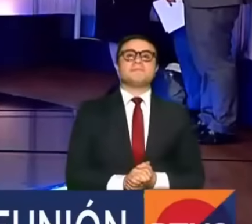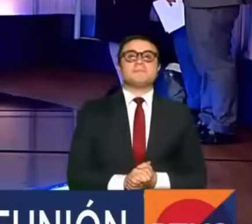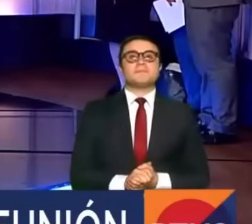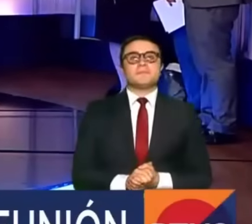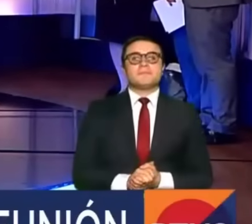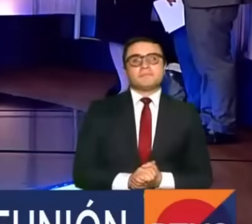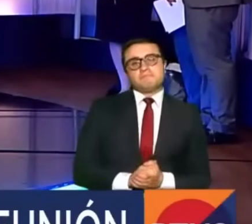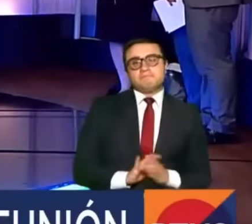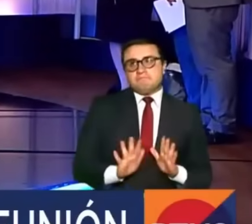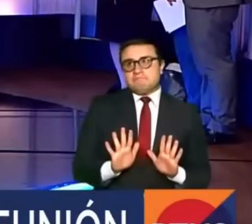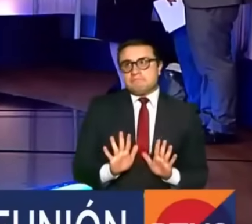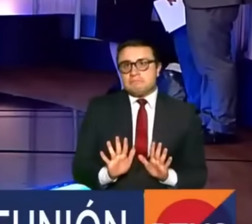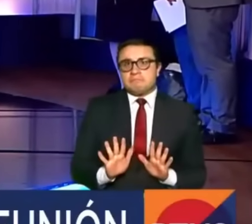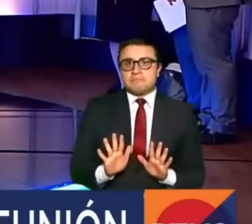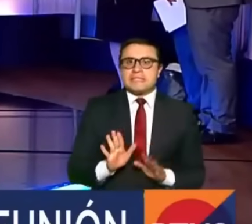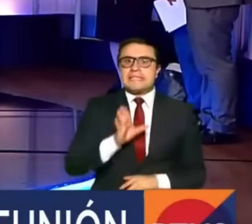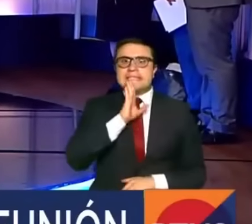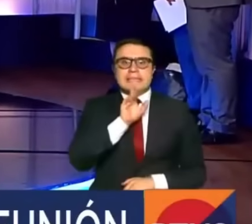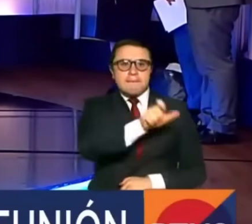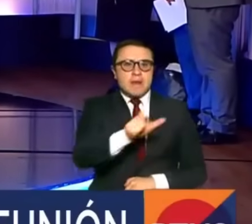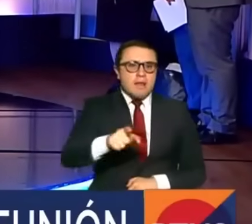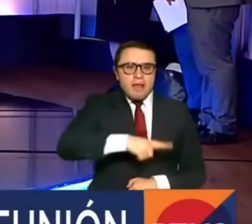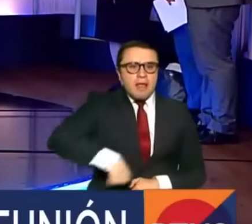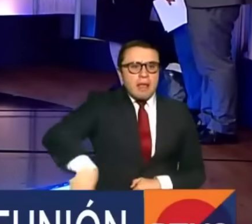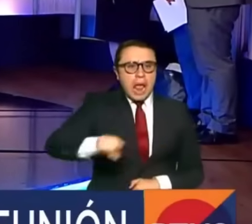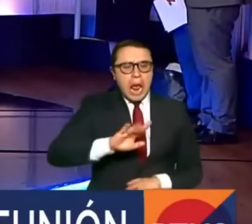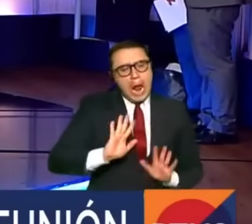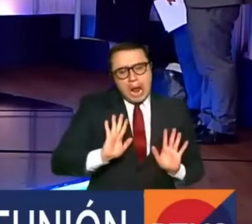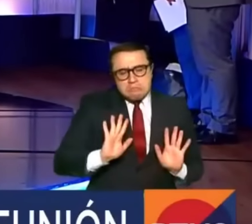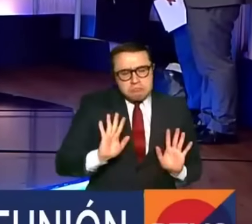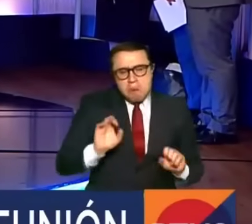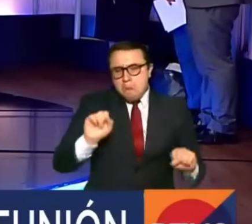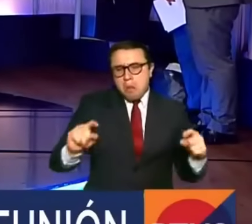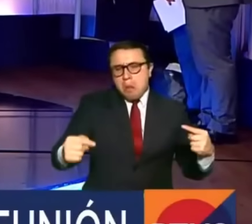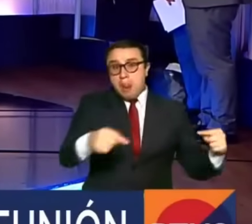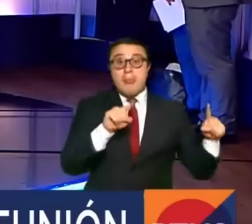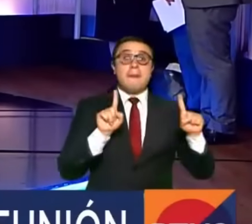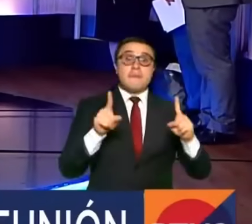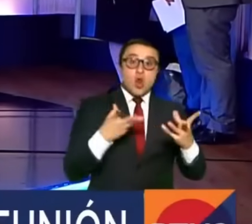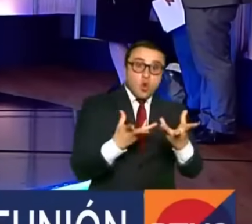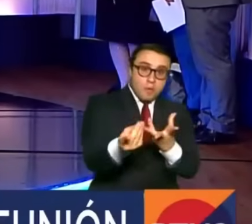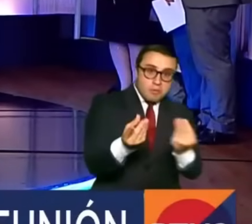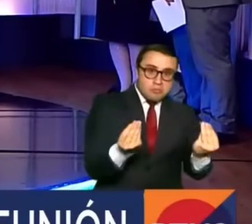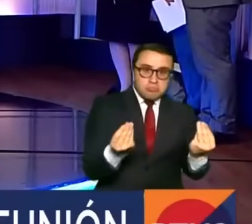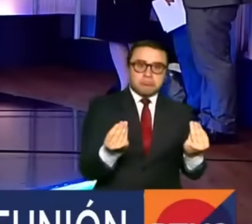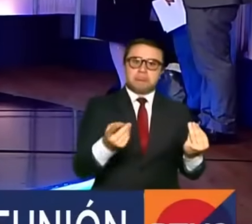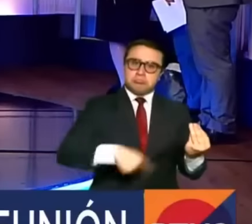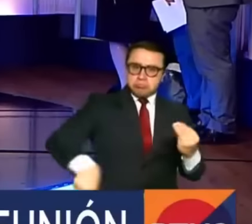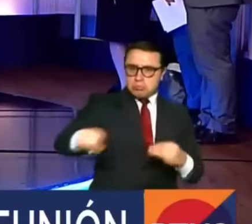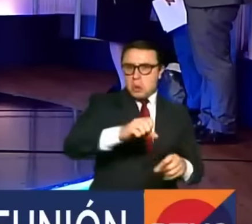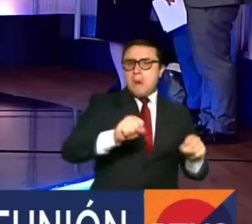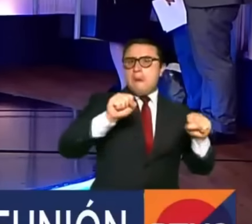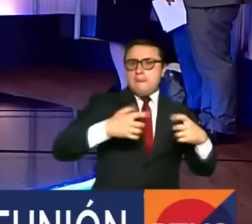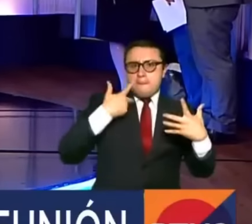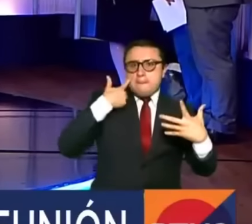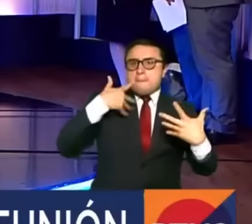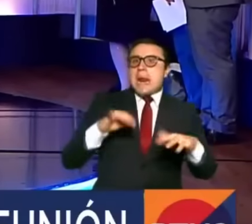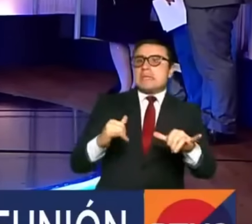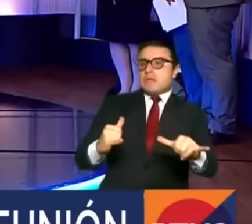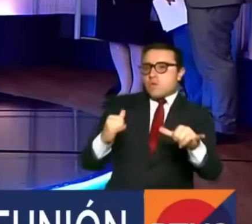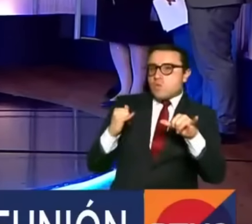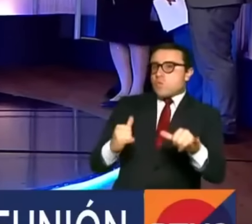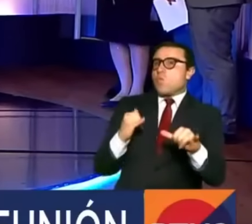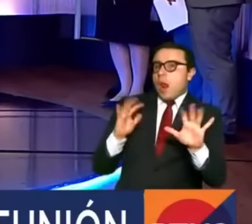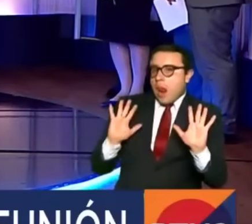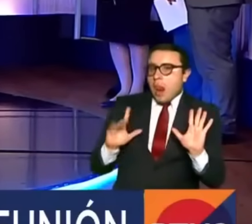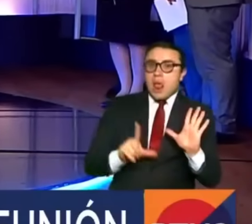Los nombres, digamos, pueden ser discutibles, pero en relación a este tipo de grupos creo que se puede asemejar y utilizar la